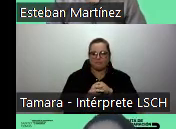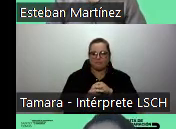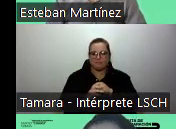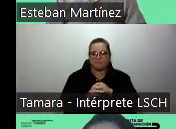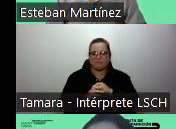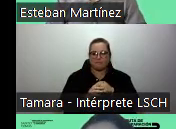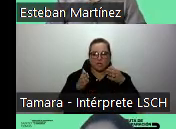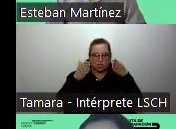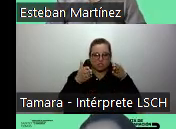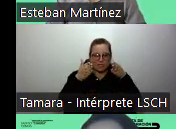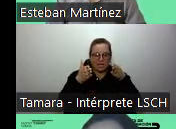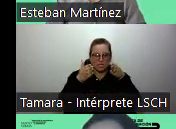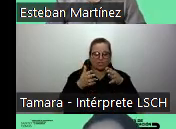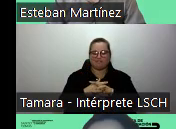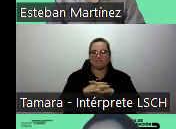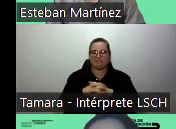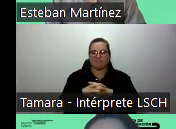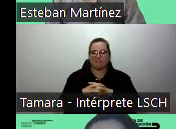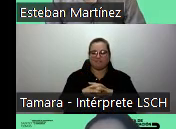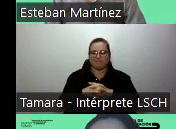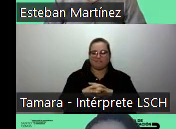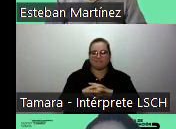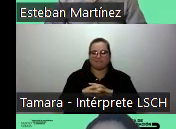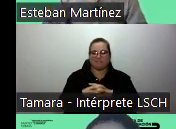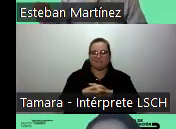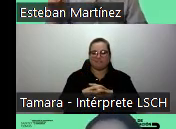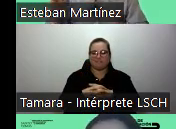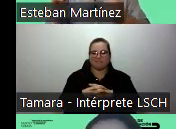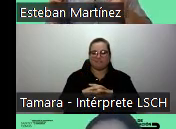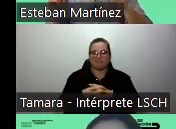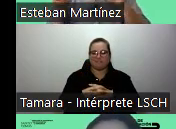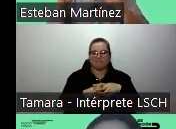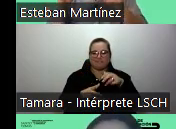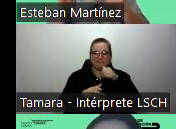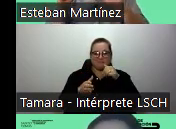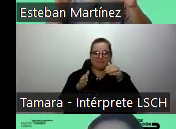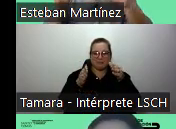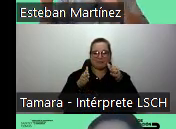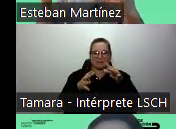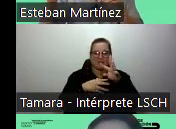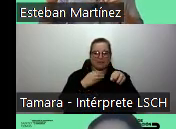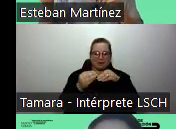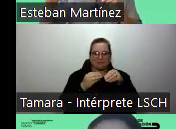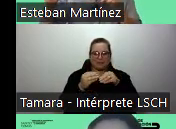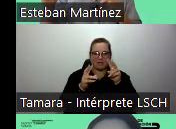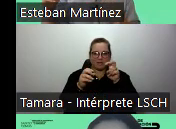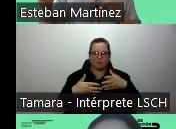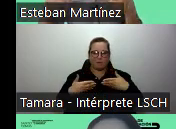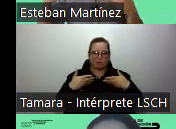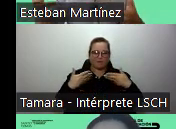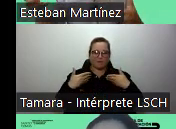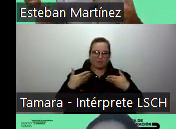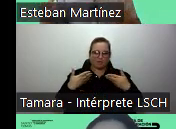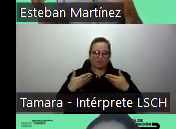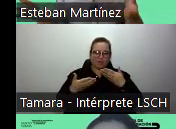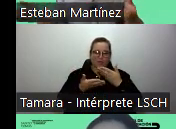concentración yo creo concentración ya si te falta concentración en el fondo una mezcla entre temas de motivación cuando